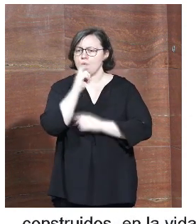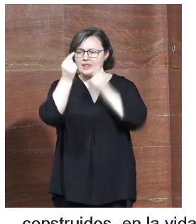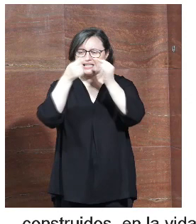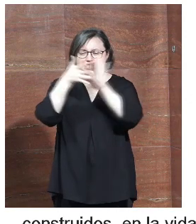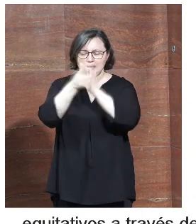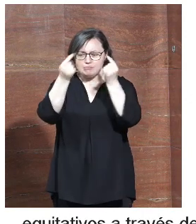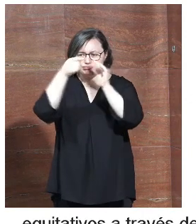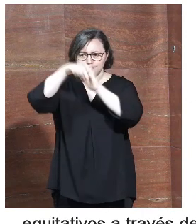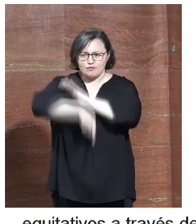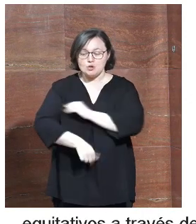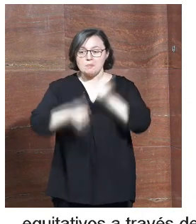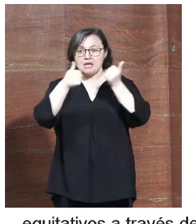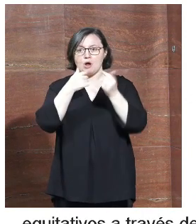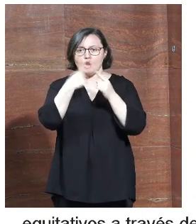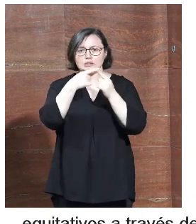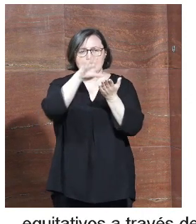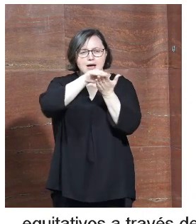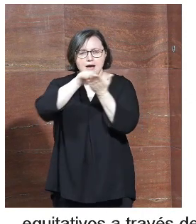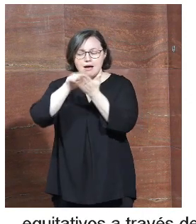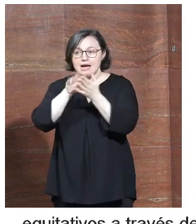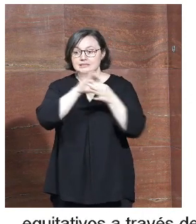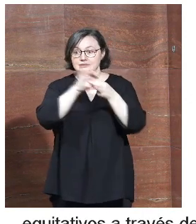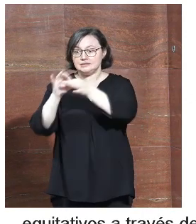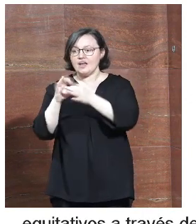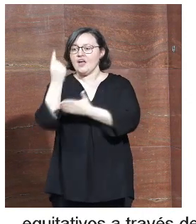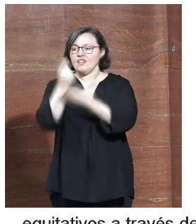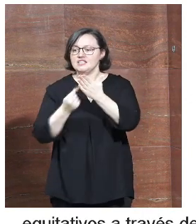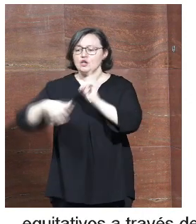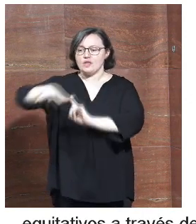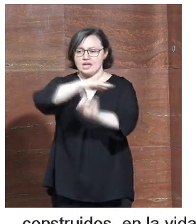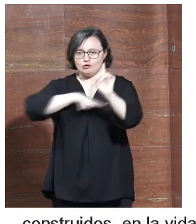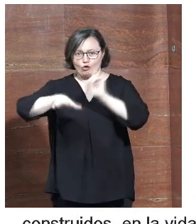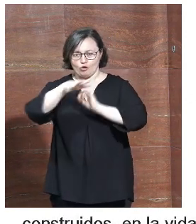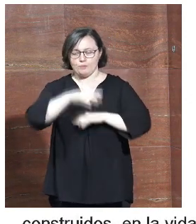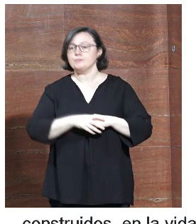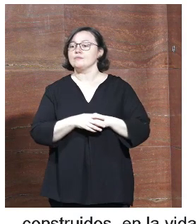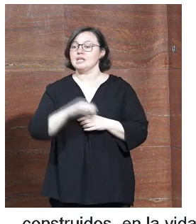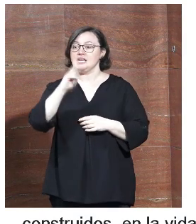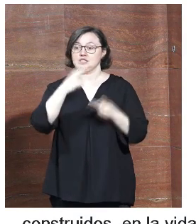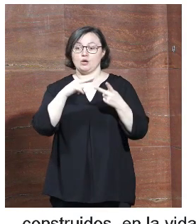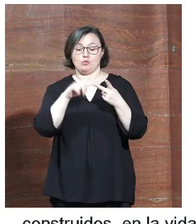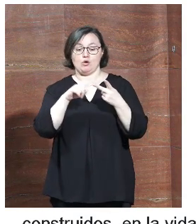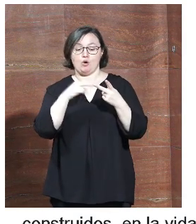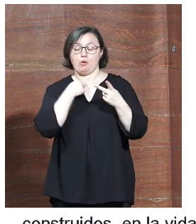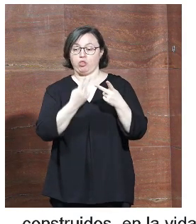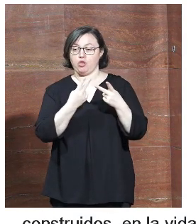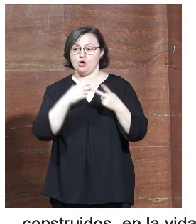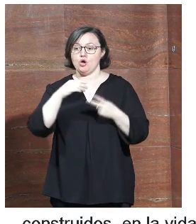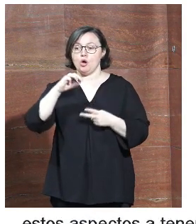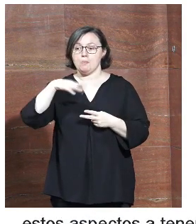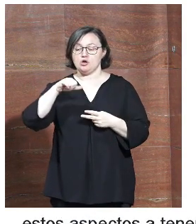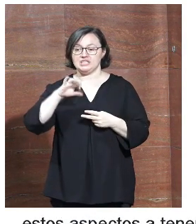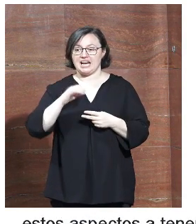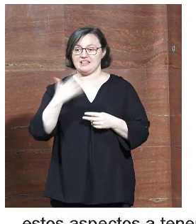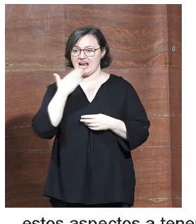todos estos aspectos a tener en cuenta en relación al diseño de los entornos. En segundo lugar, tenemos a Montserrat